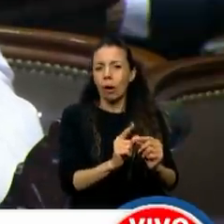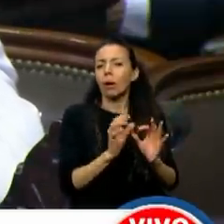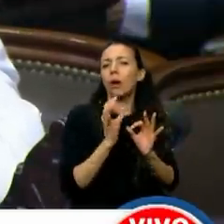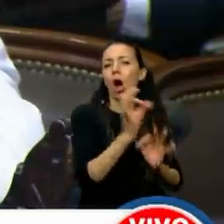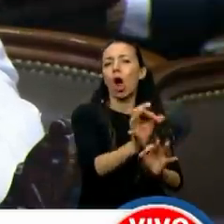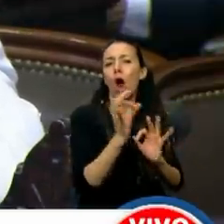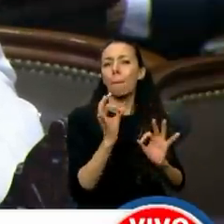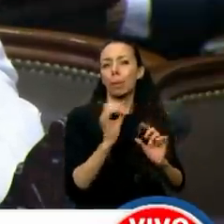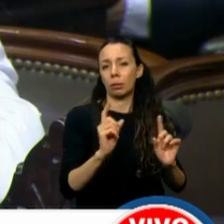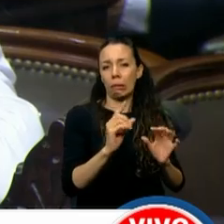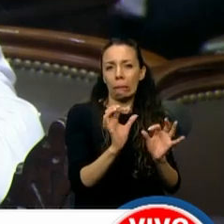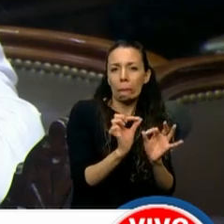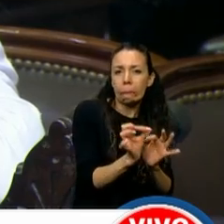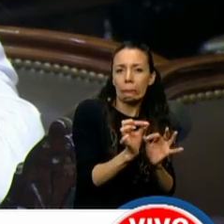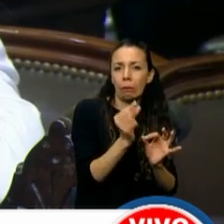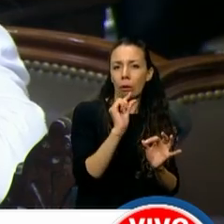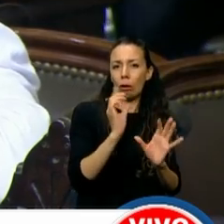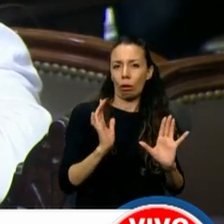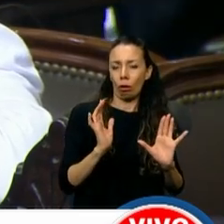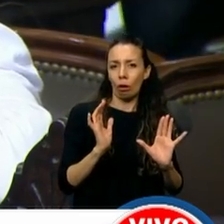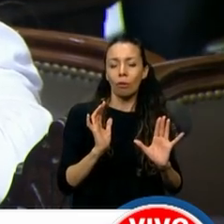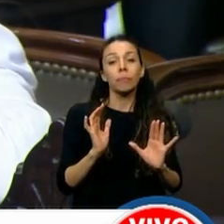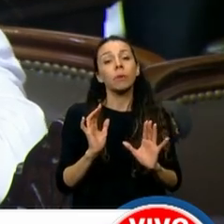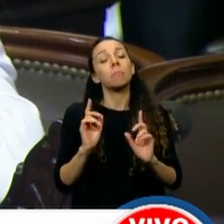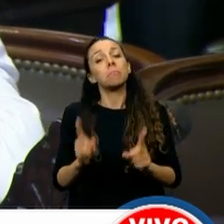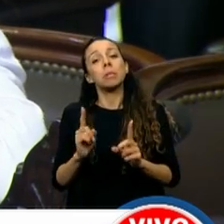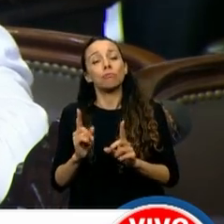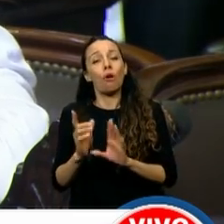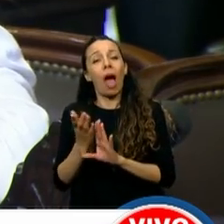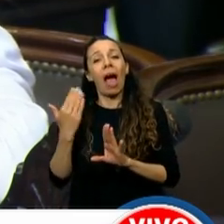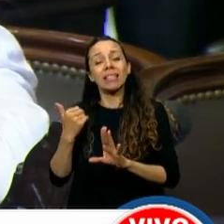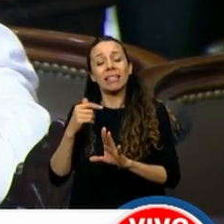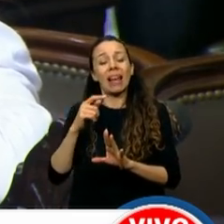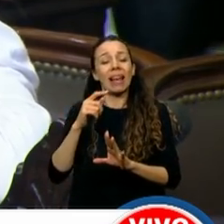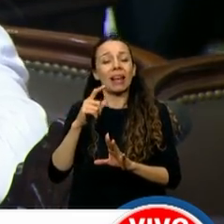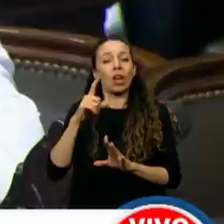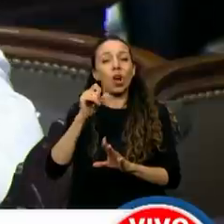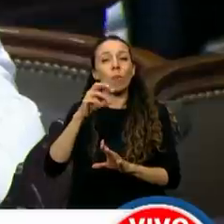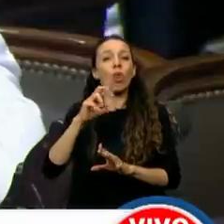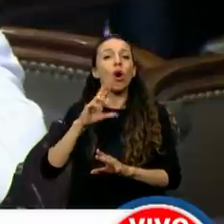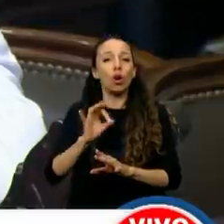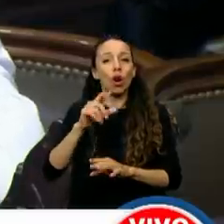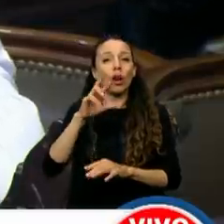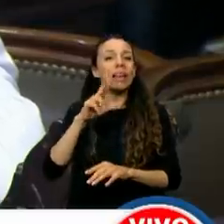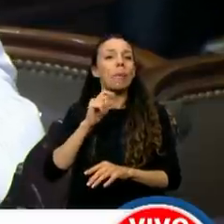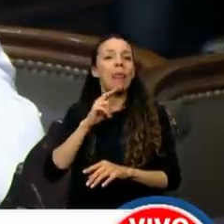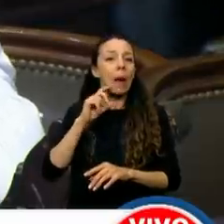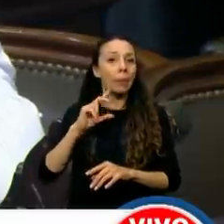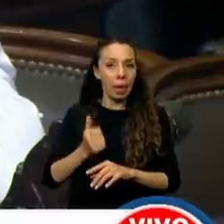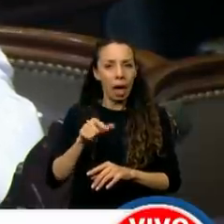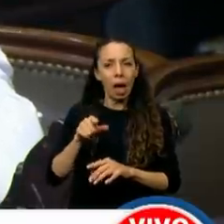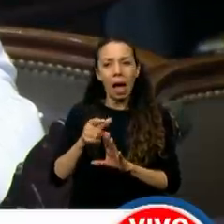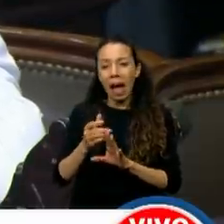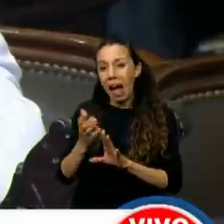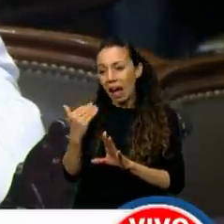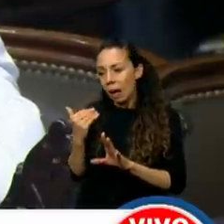casa lamentablemente en comodoro rivadavia que hasta ayer hacía cinco días que la capital del petróleo no tenía una gota